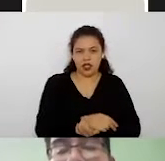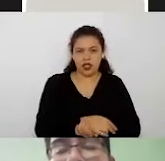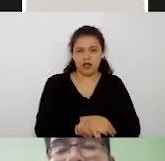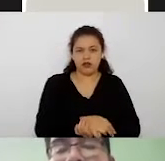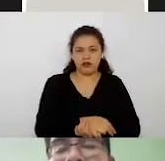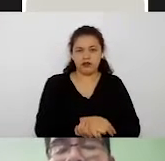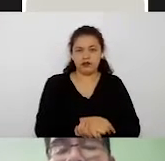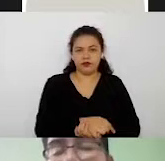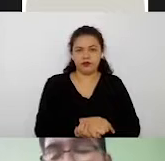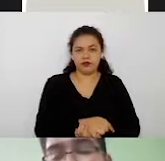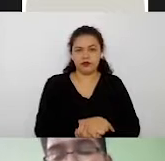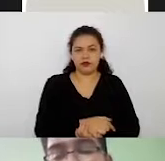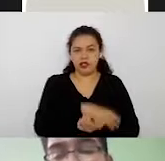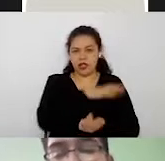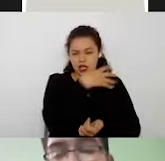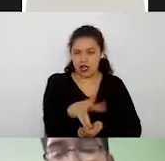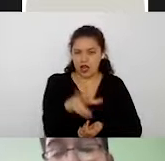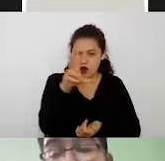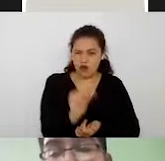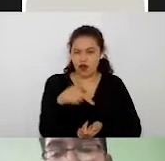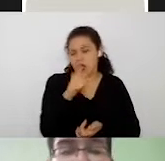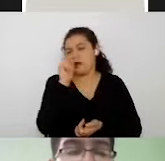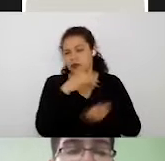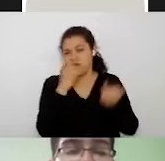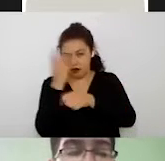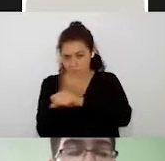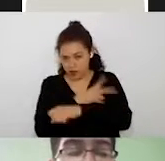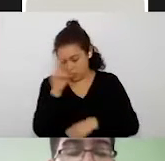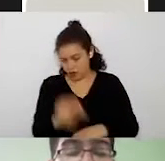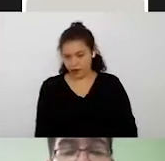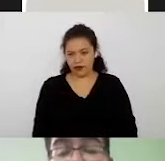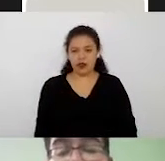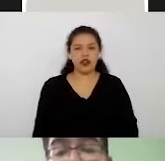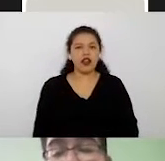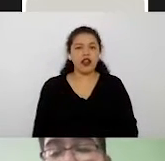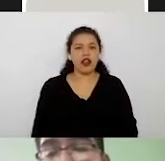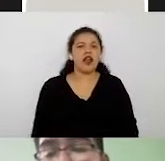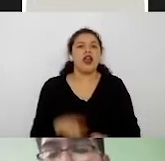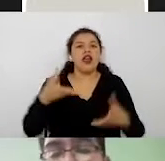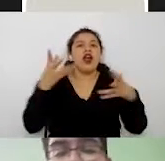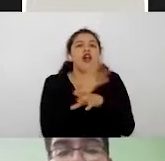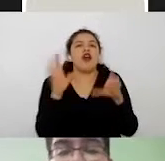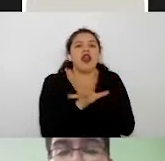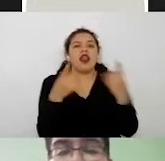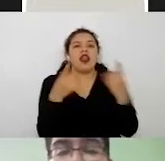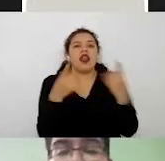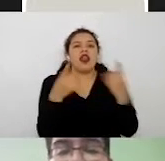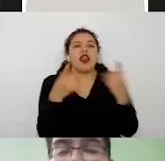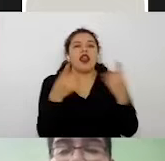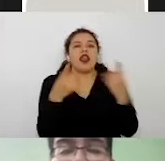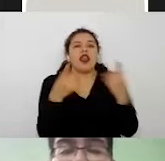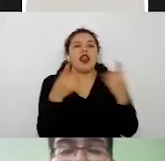no necesariamente eso es general y no necesariamente va a pasar lo mismo. Es totalmente diferente y un sismo nos puede